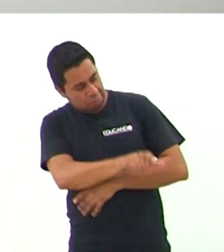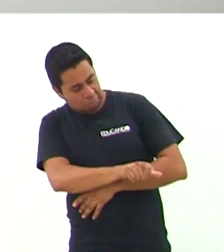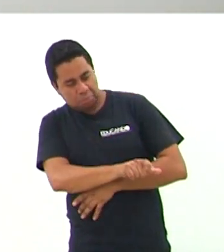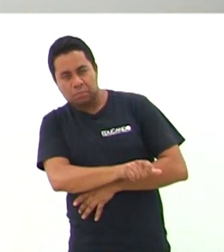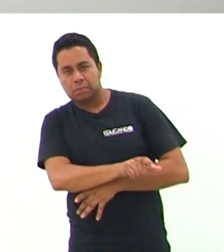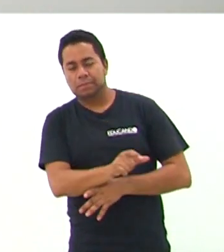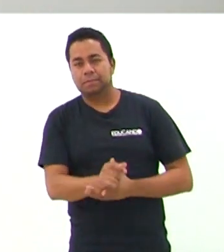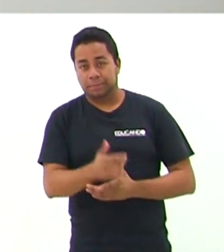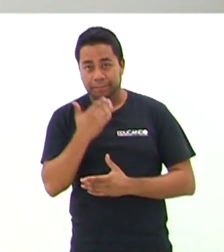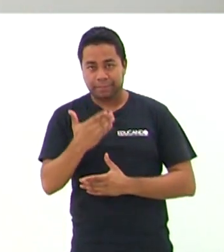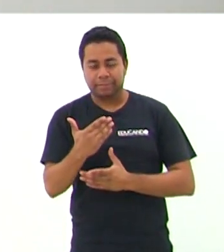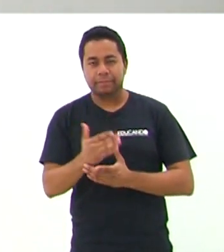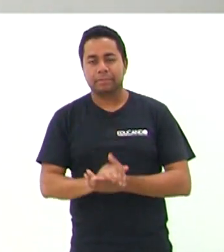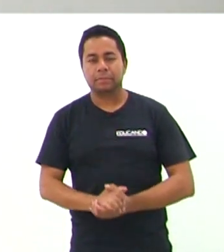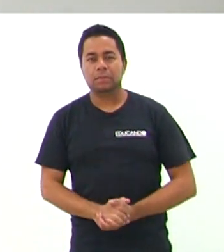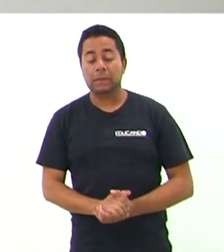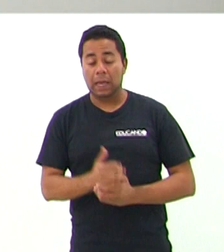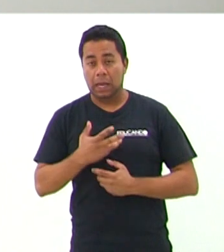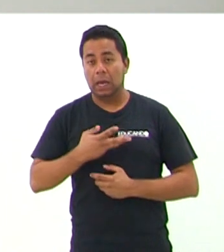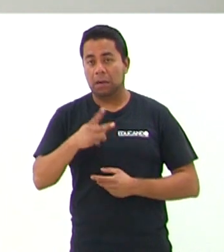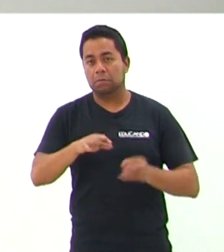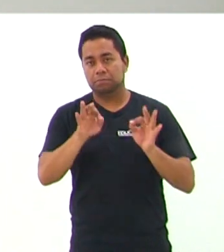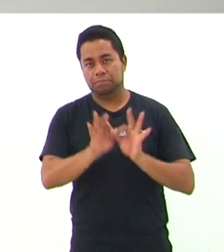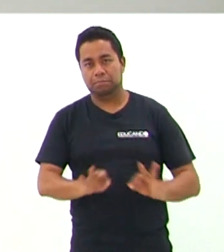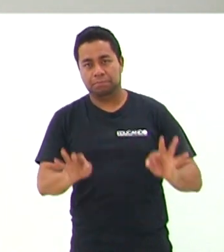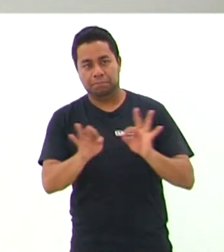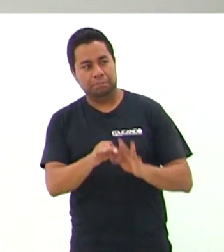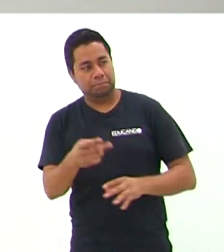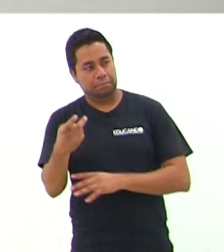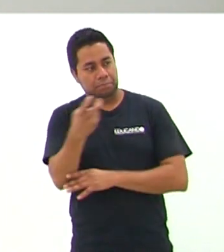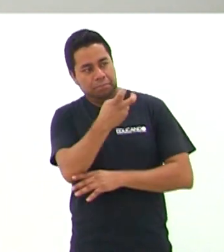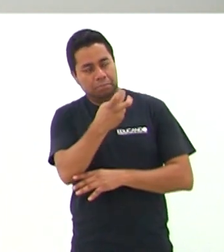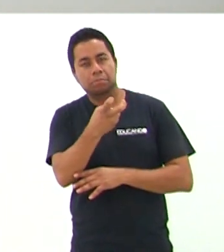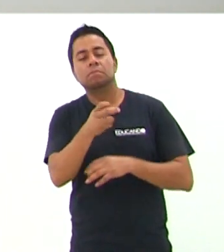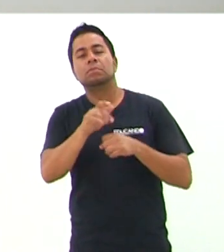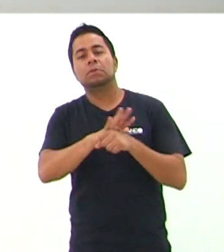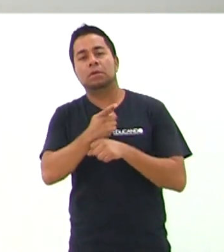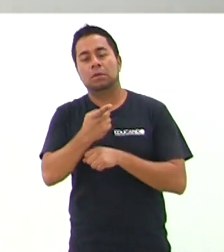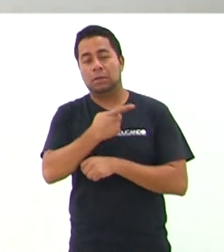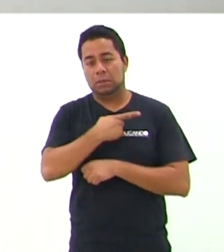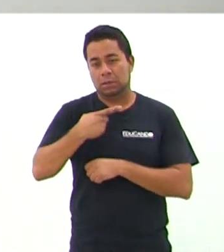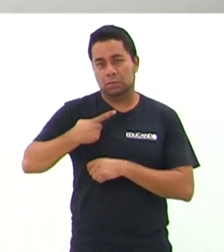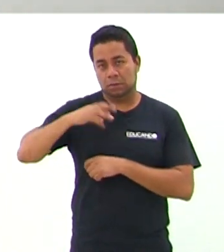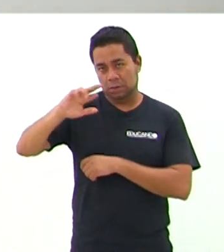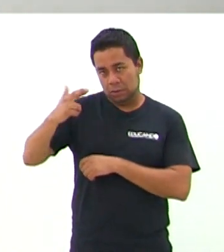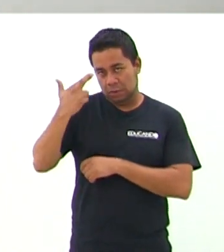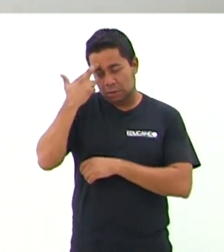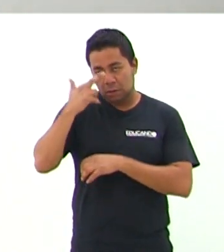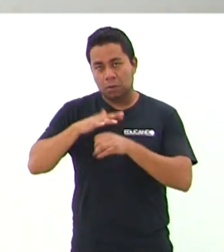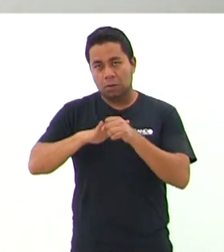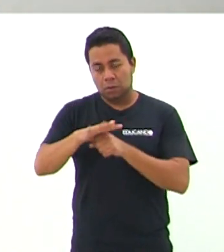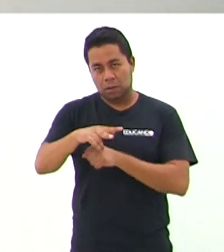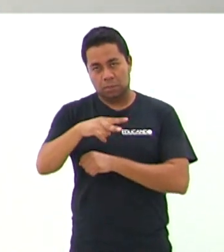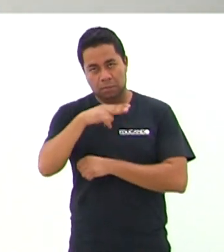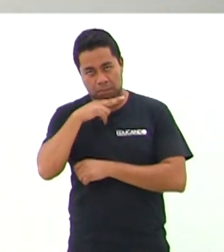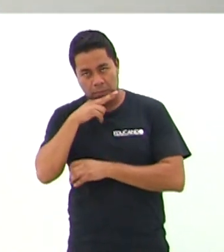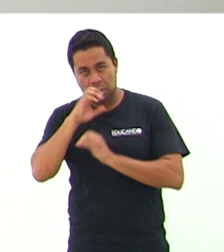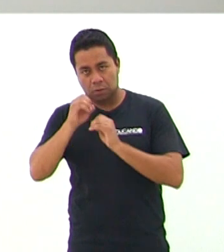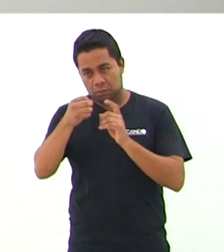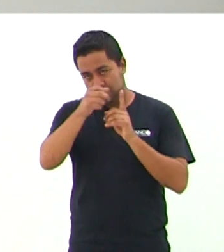descripciones, ¿bien? Muy importante esta parte porque tenemos que recordar que tanto los verbos y las